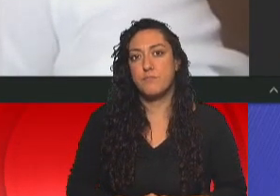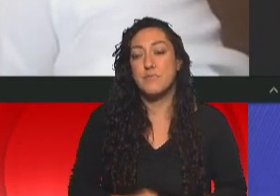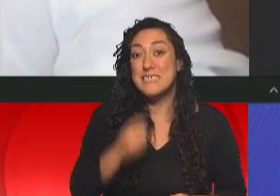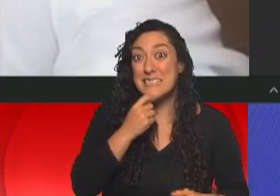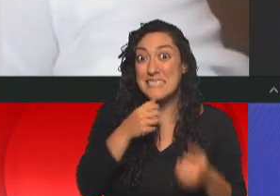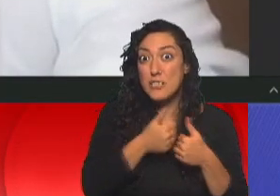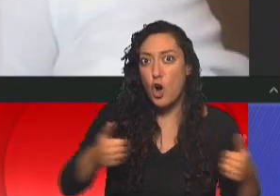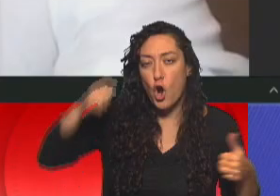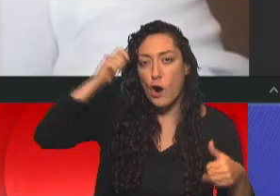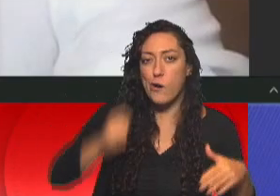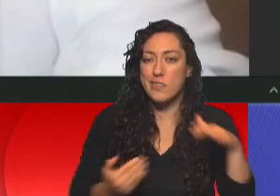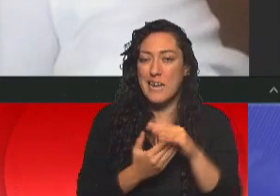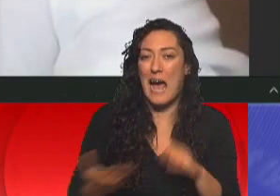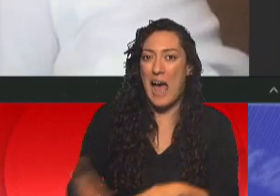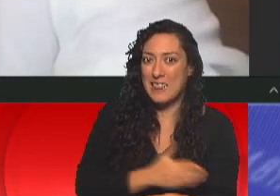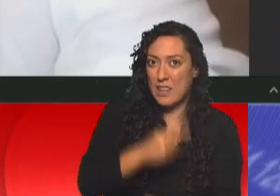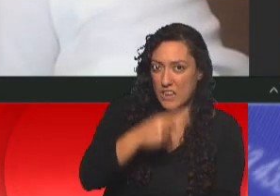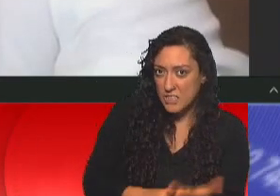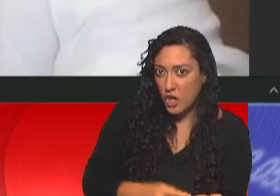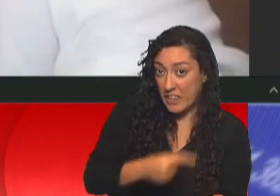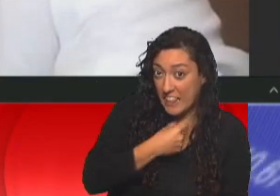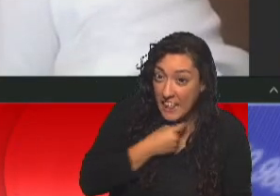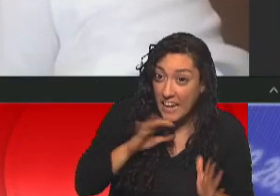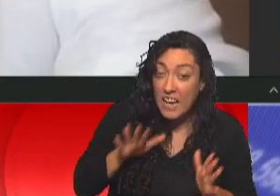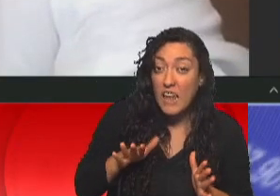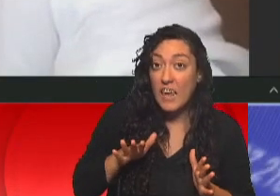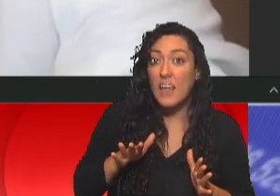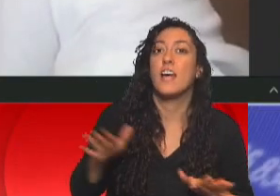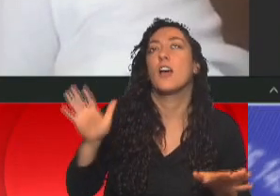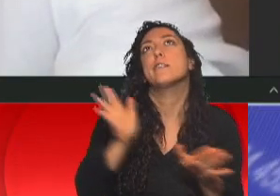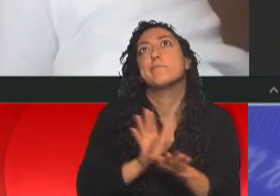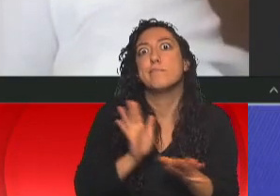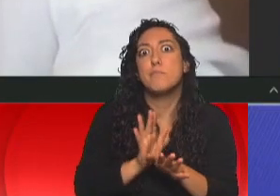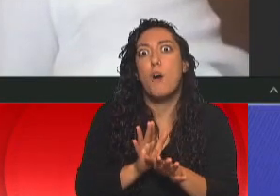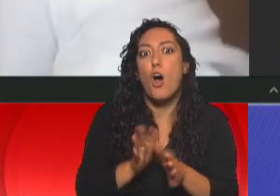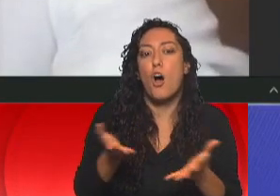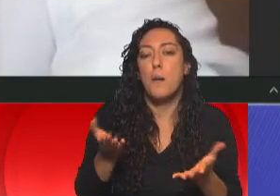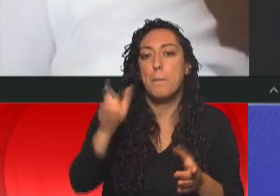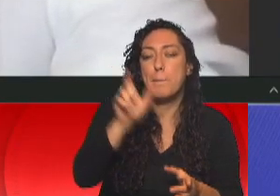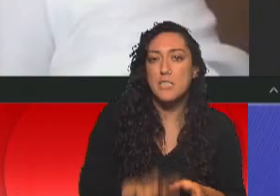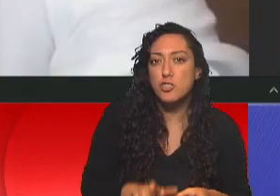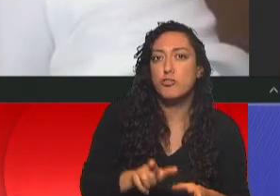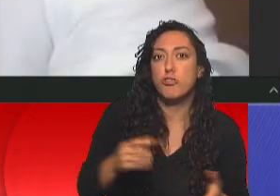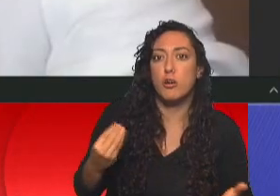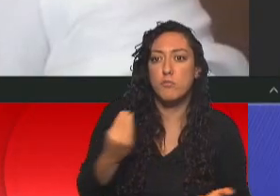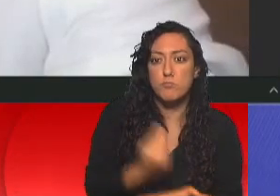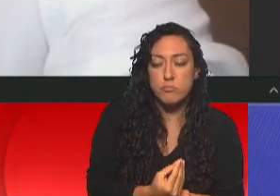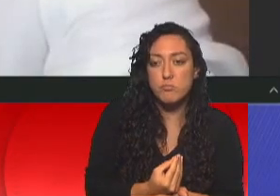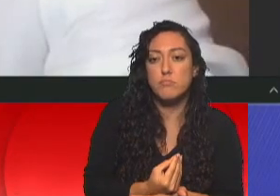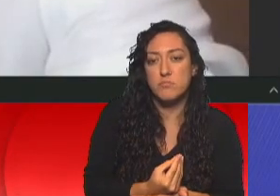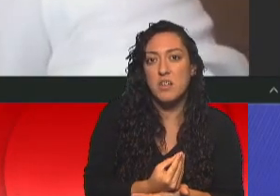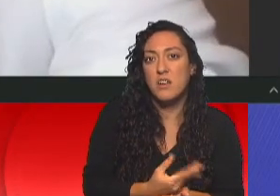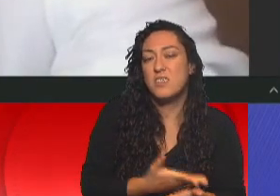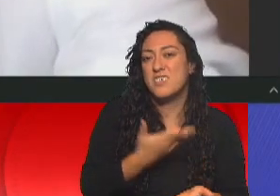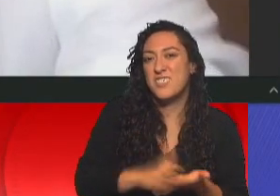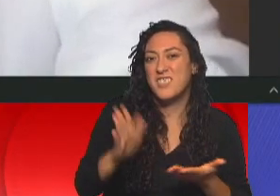Corte quisiera resolverlo antes, haciendo como una suerte de ficha limpia, pero no por ley, sino por un